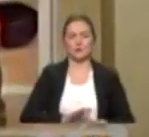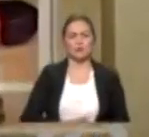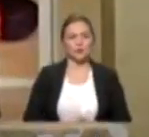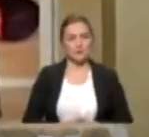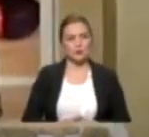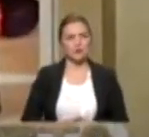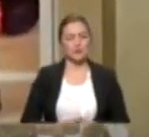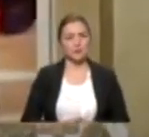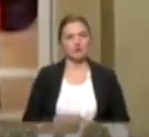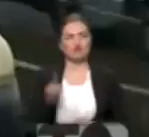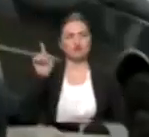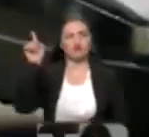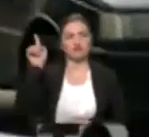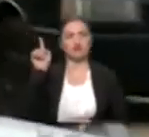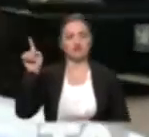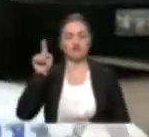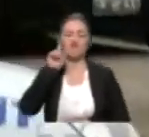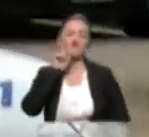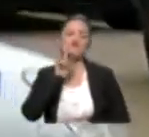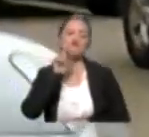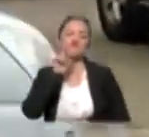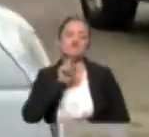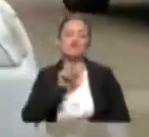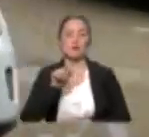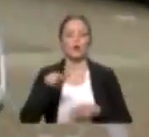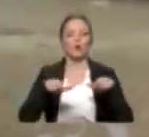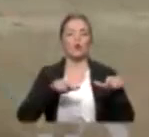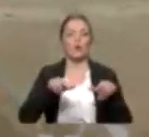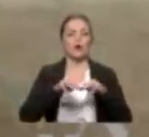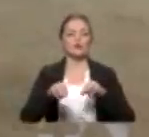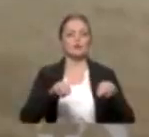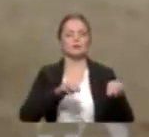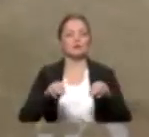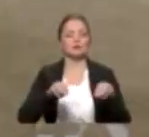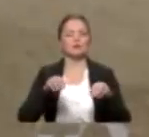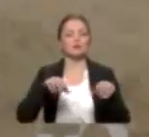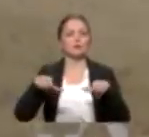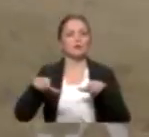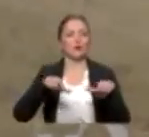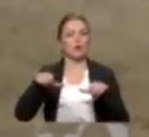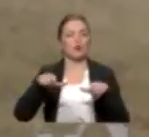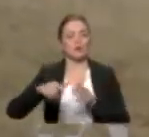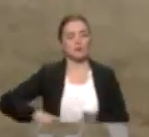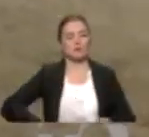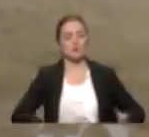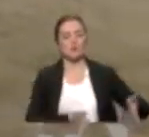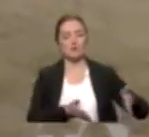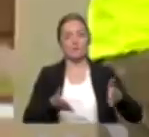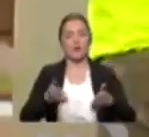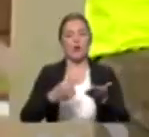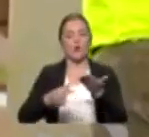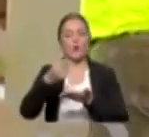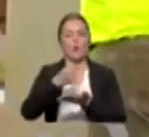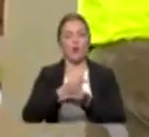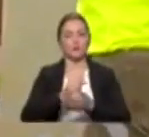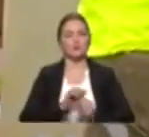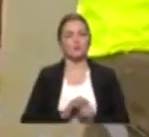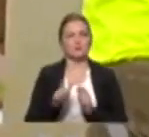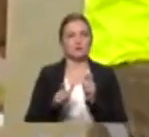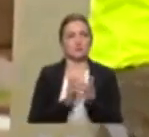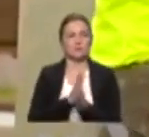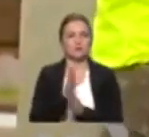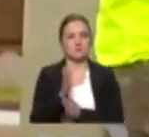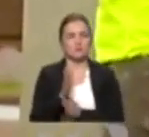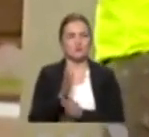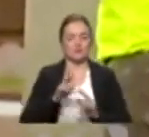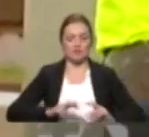se registró en la barbería, ubicada en la plaza comercial de la urbanización Marinador Park, de la vía a Salitre, en Guayas. Peritos